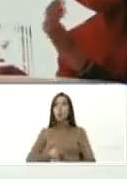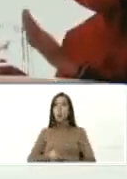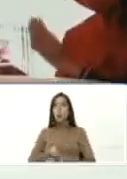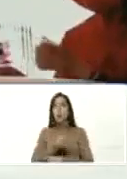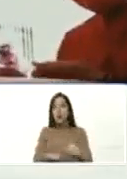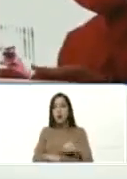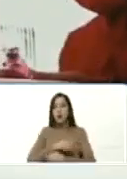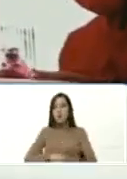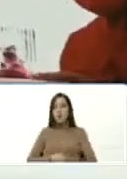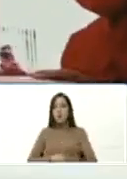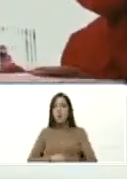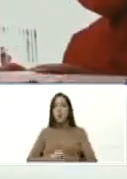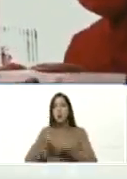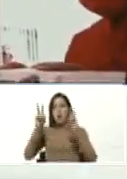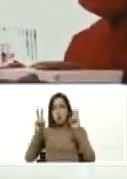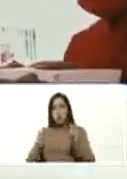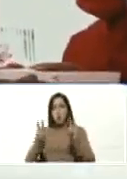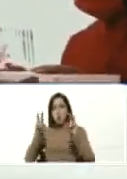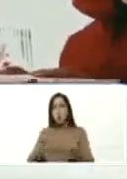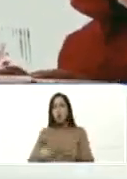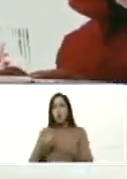el Nuevo Testamento.